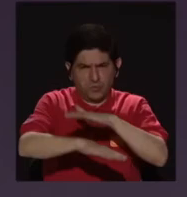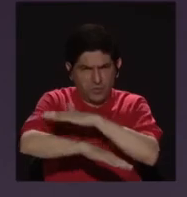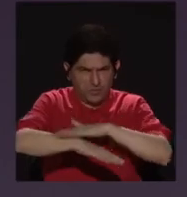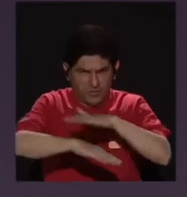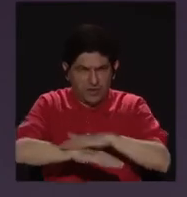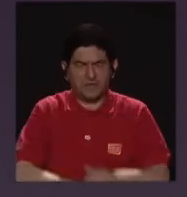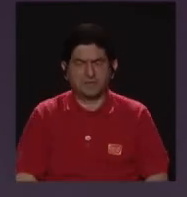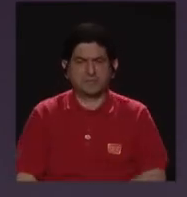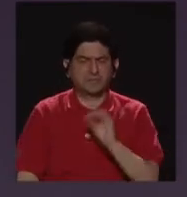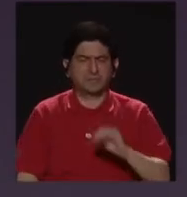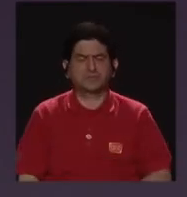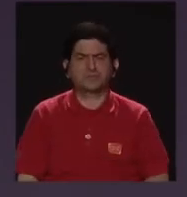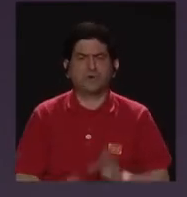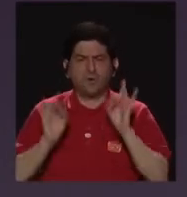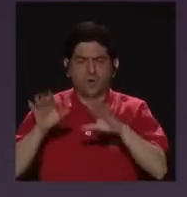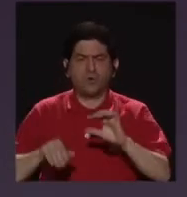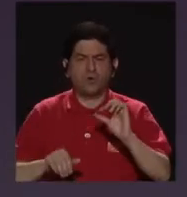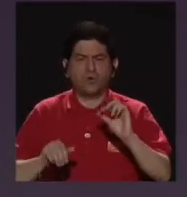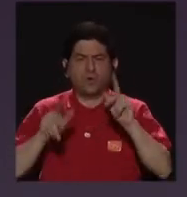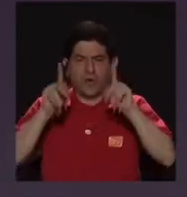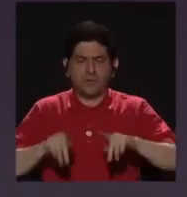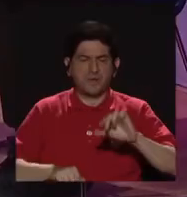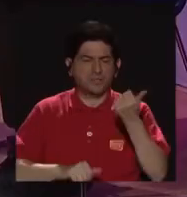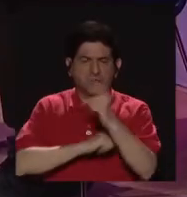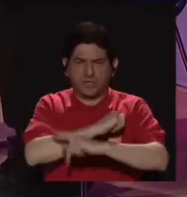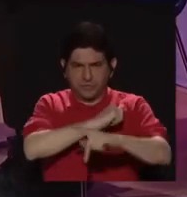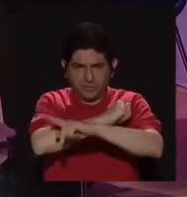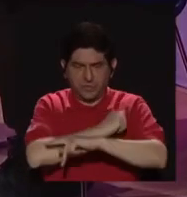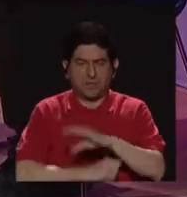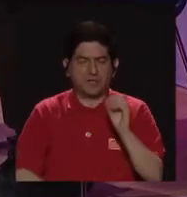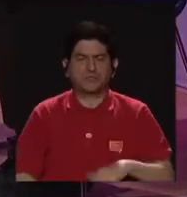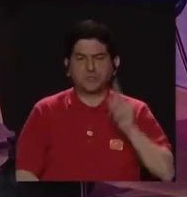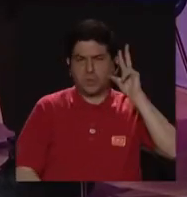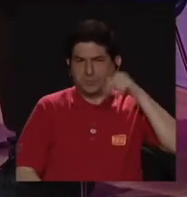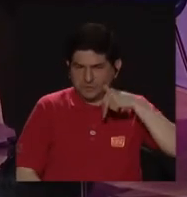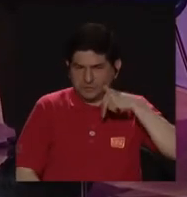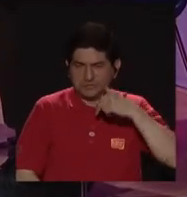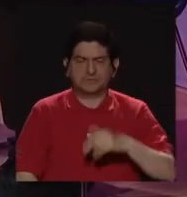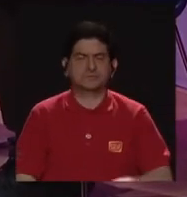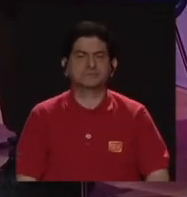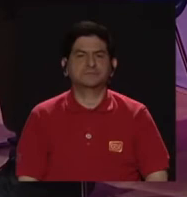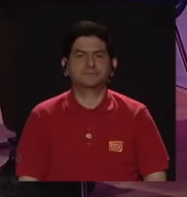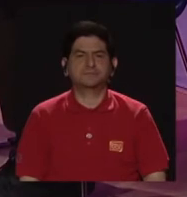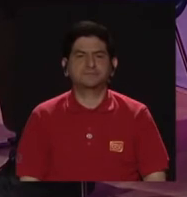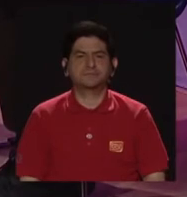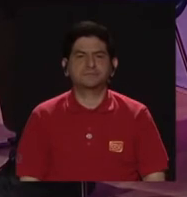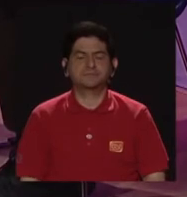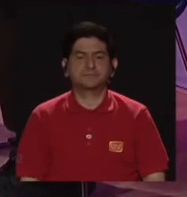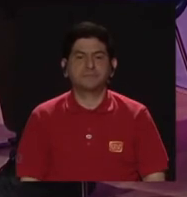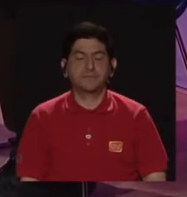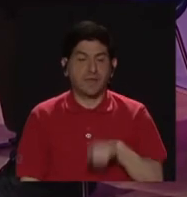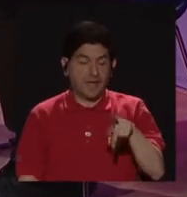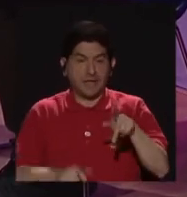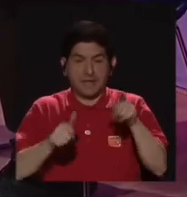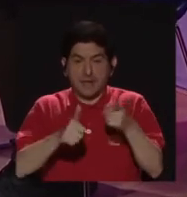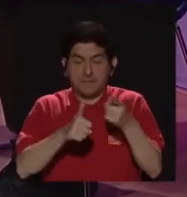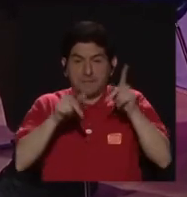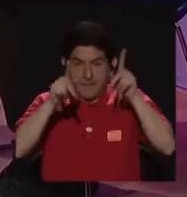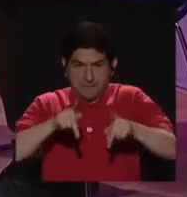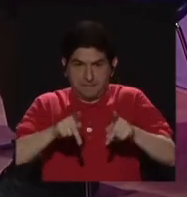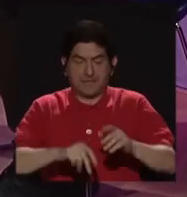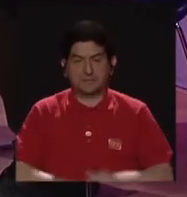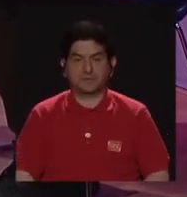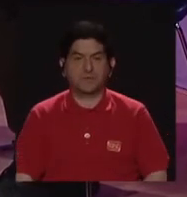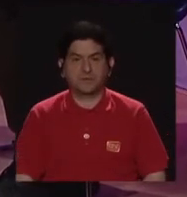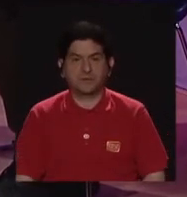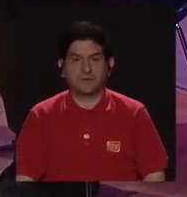también machistas también y bueno era fue una de las primeras personas en las